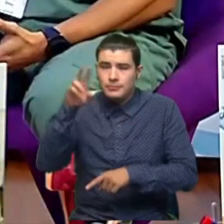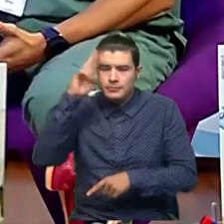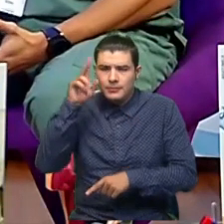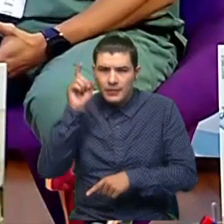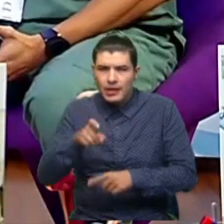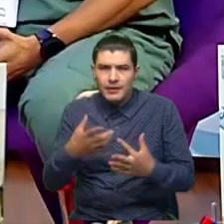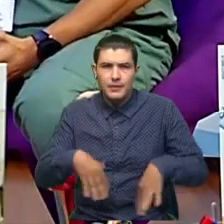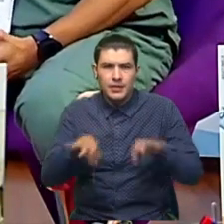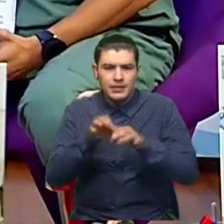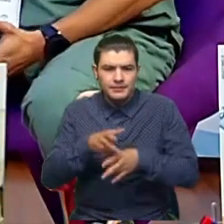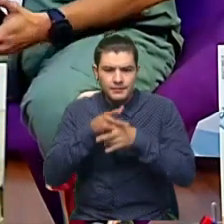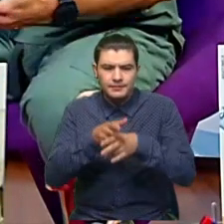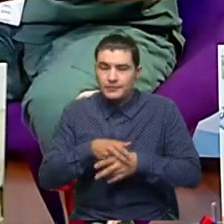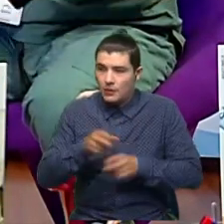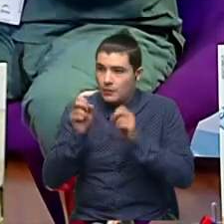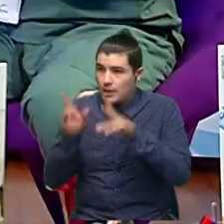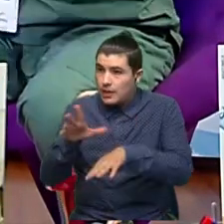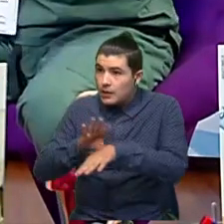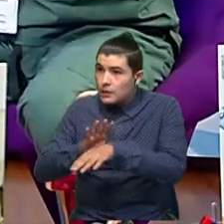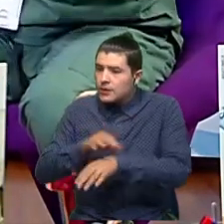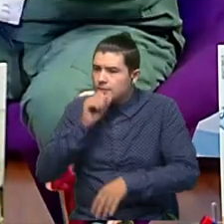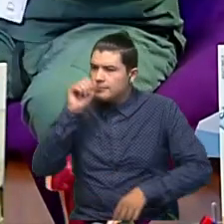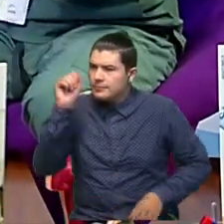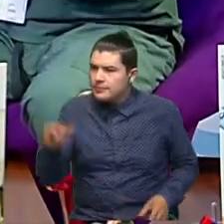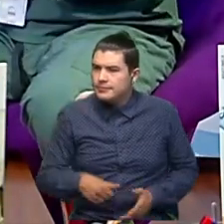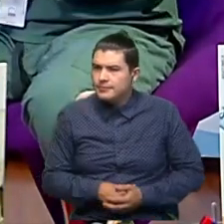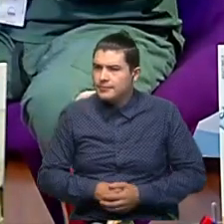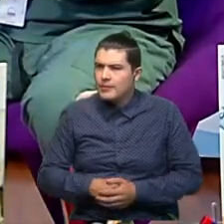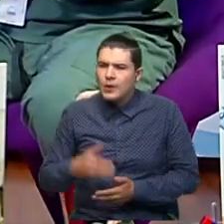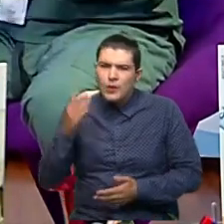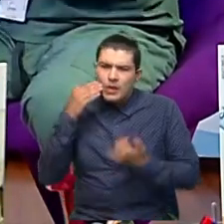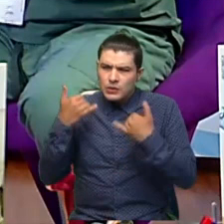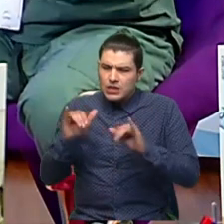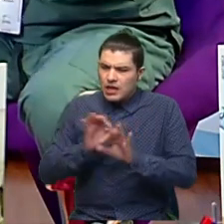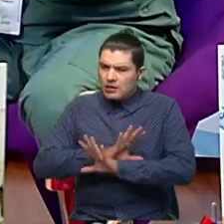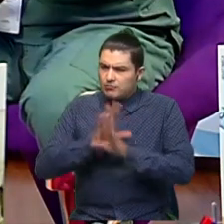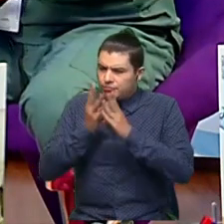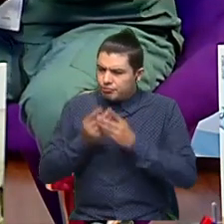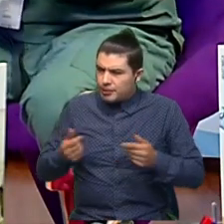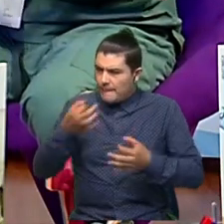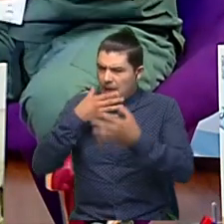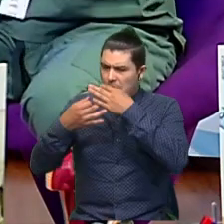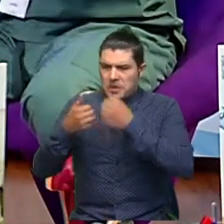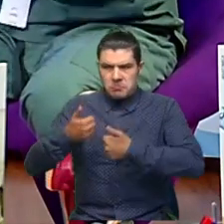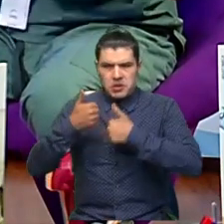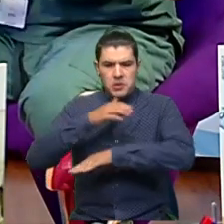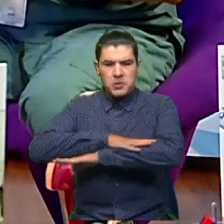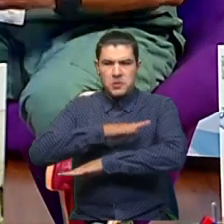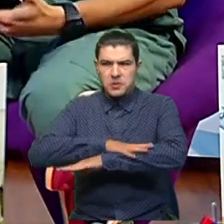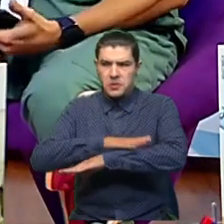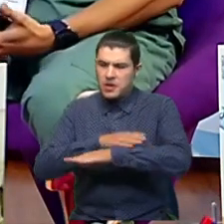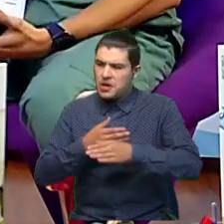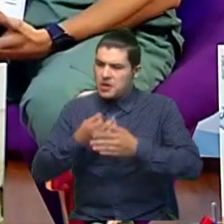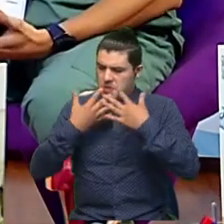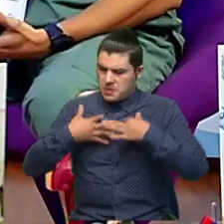pregunta. Después de que eliminamos la bacteria de nuestro cuerpo, ¿existe la posibilidad de volver a